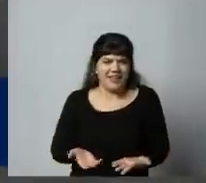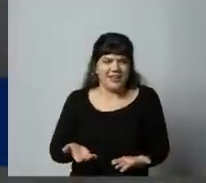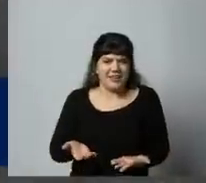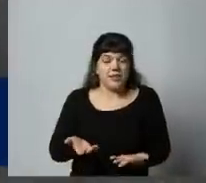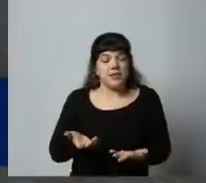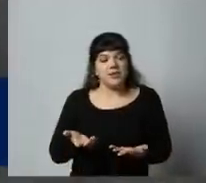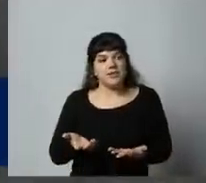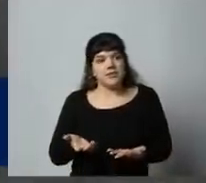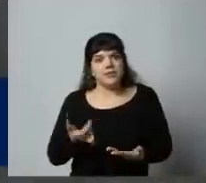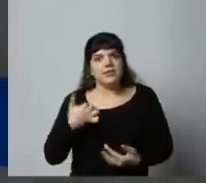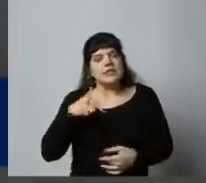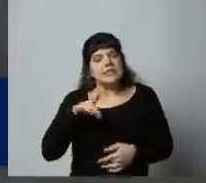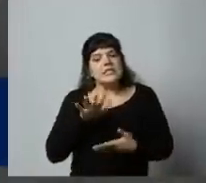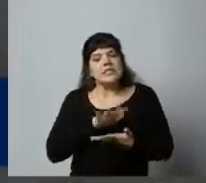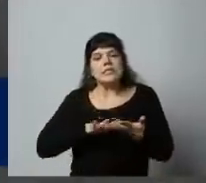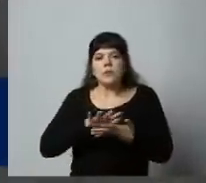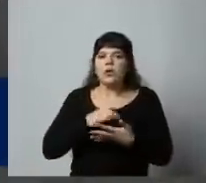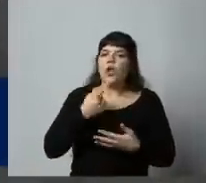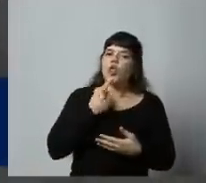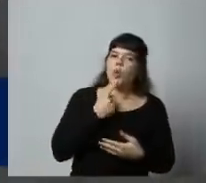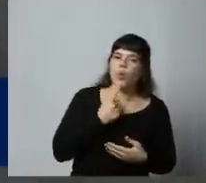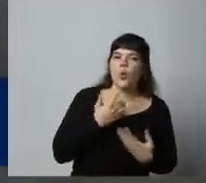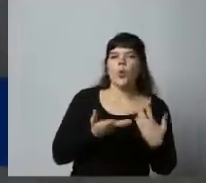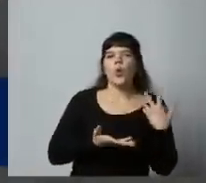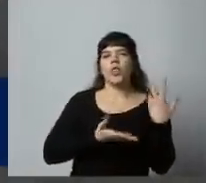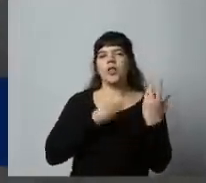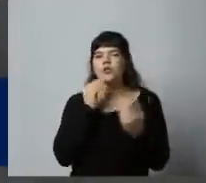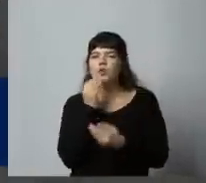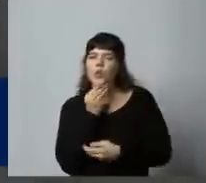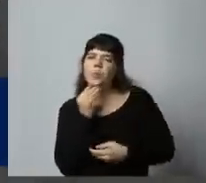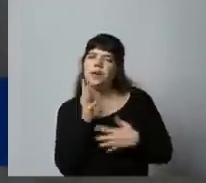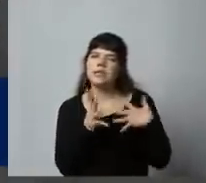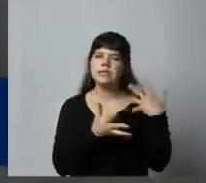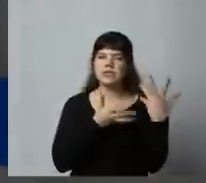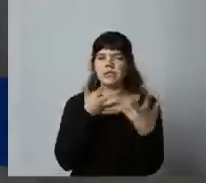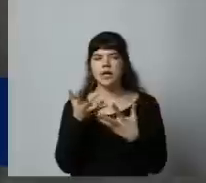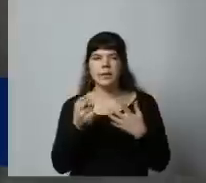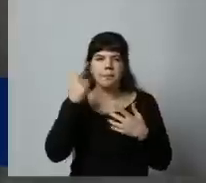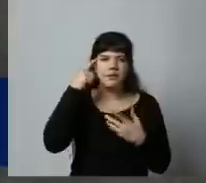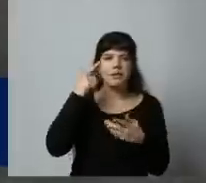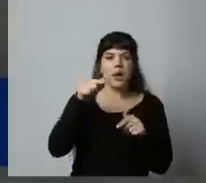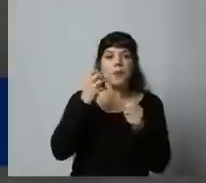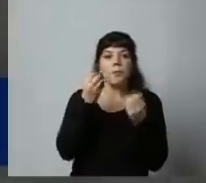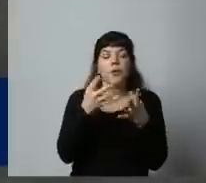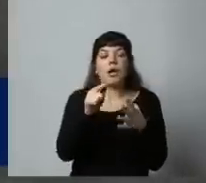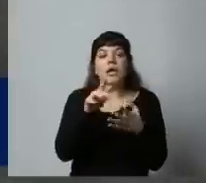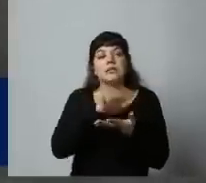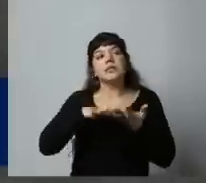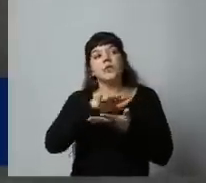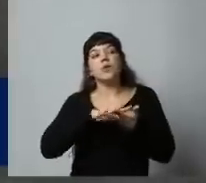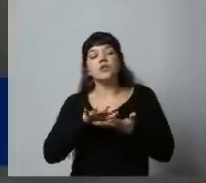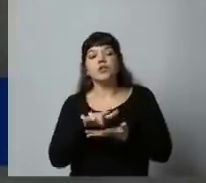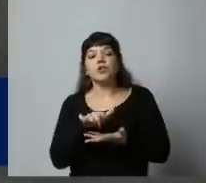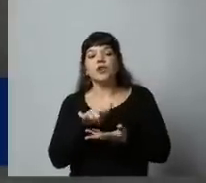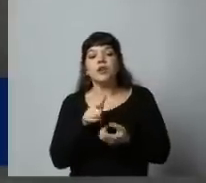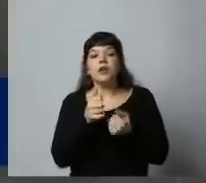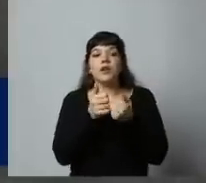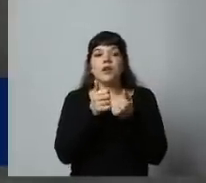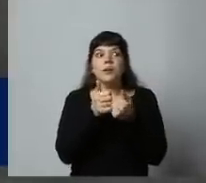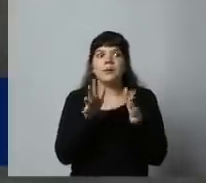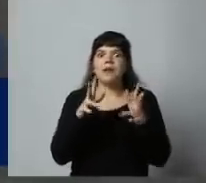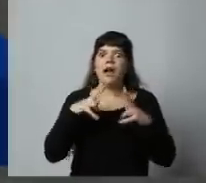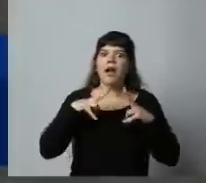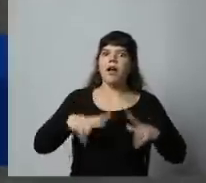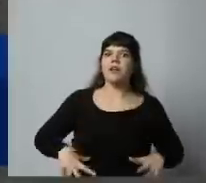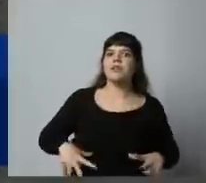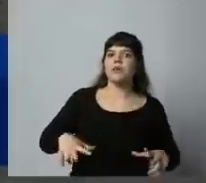clima de duda de sospecha de desconfianza de implicancia y en ese clima empiezan a haber actitudes